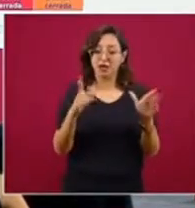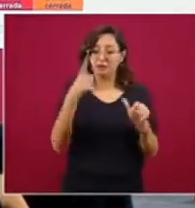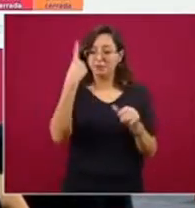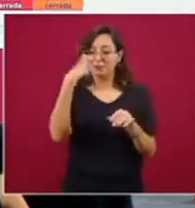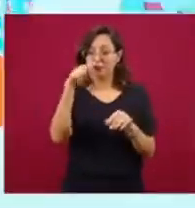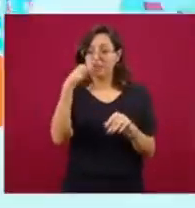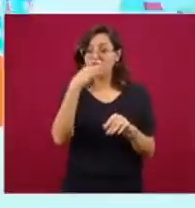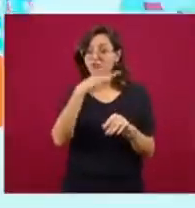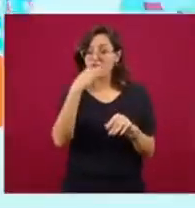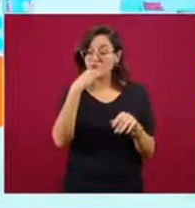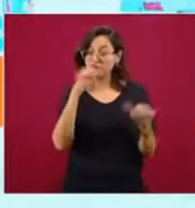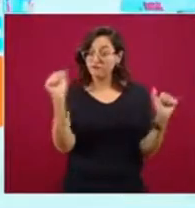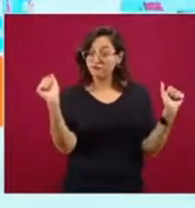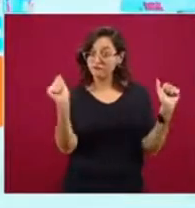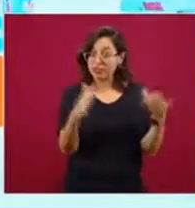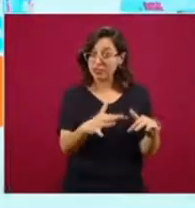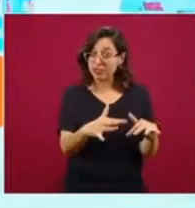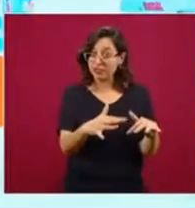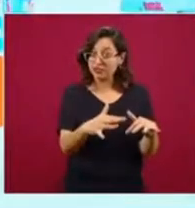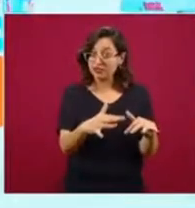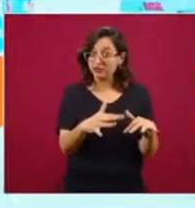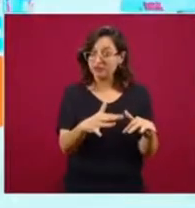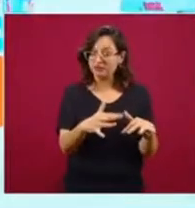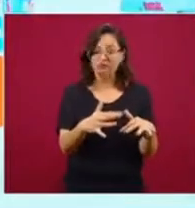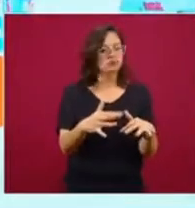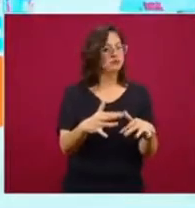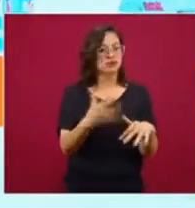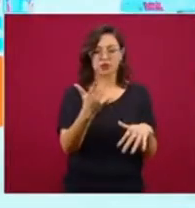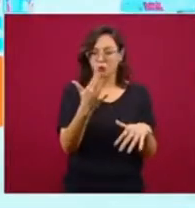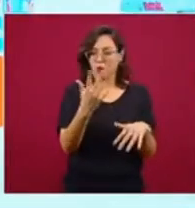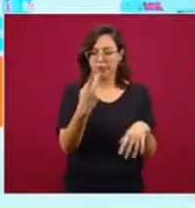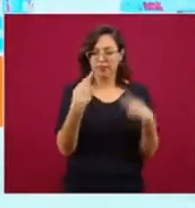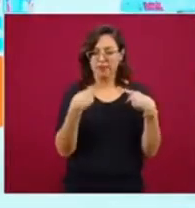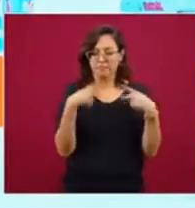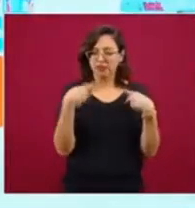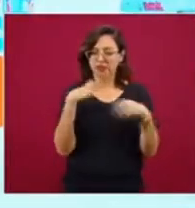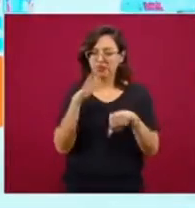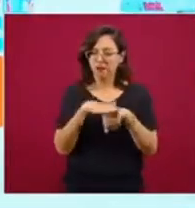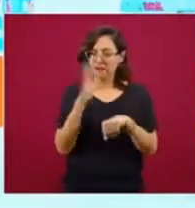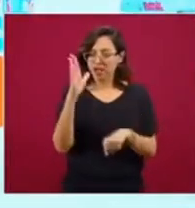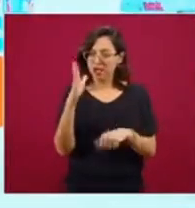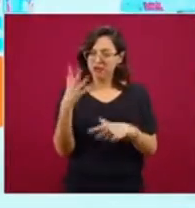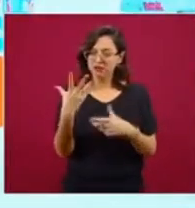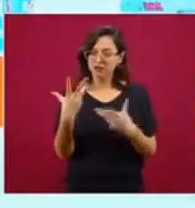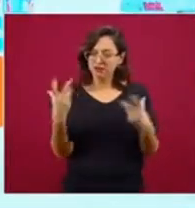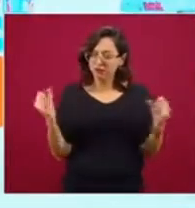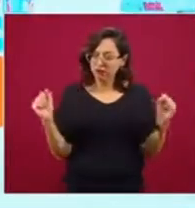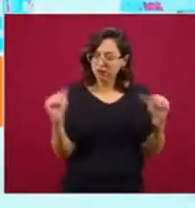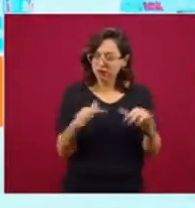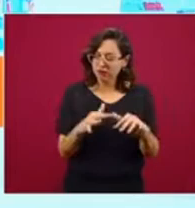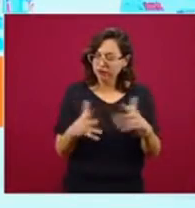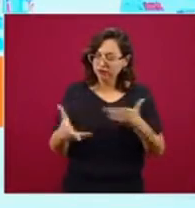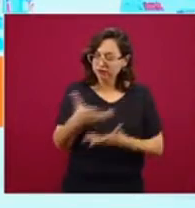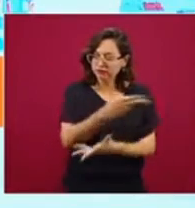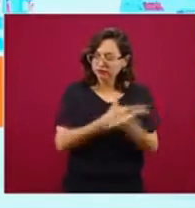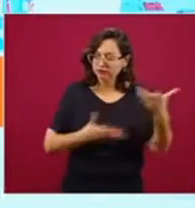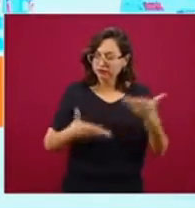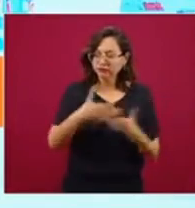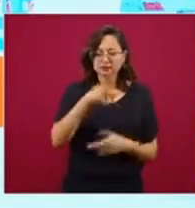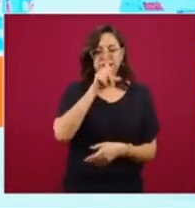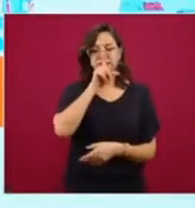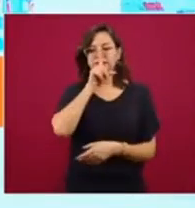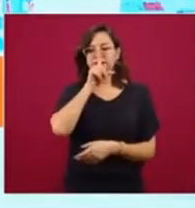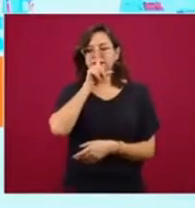una fiesta en el parque, no es para que haya más de 50 personas reunidas unas con otras físicamente en